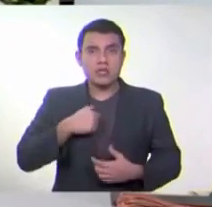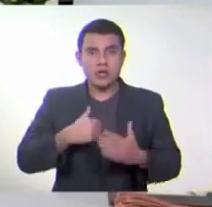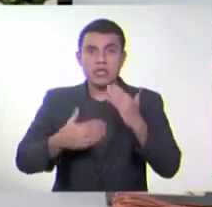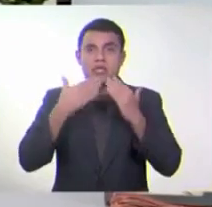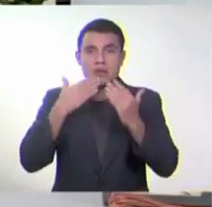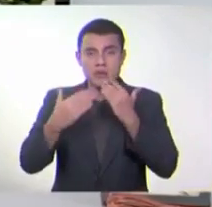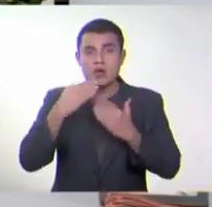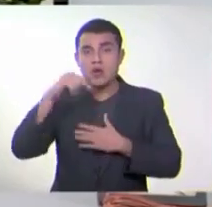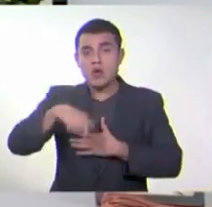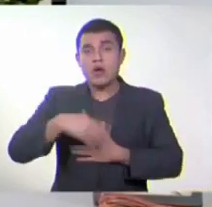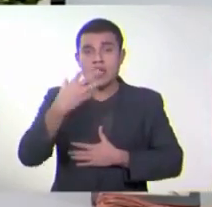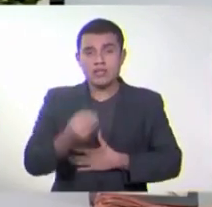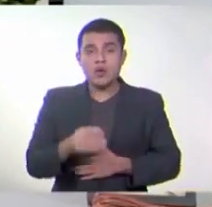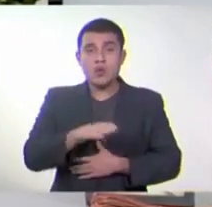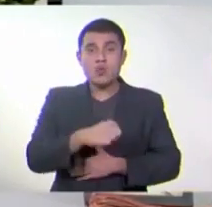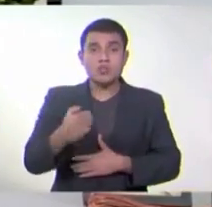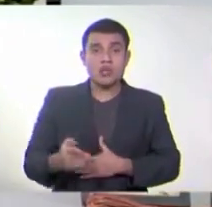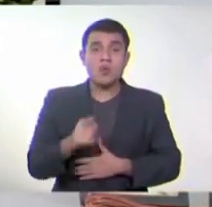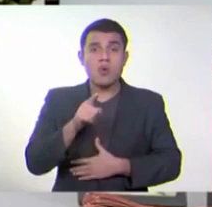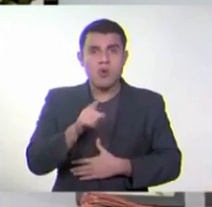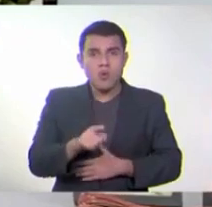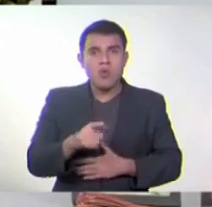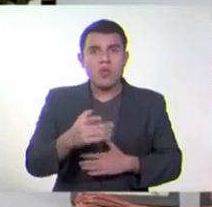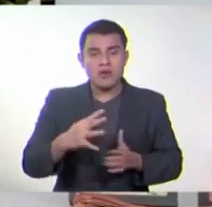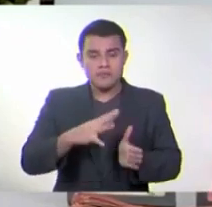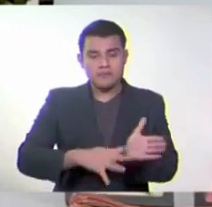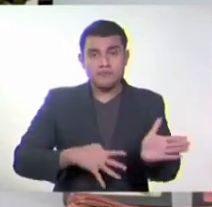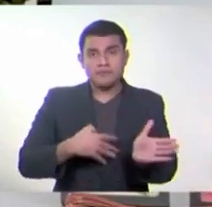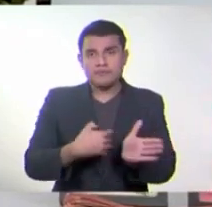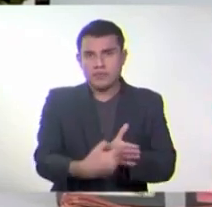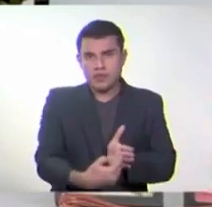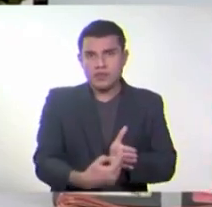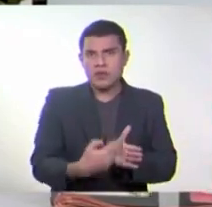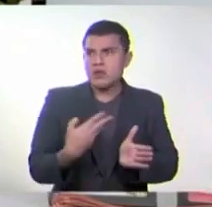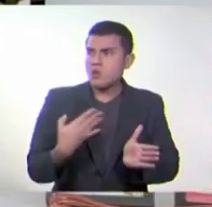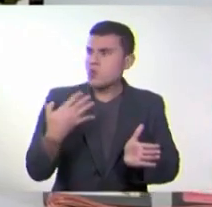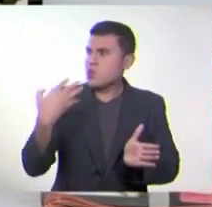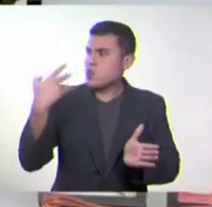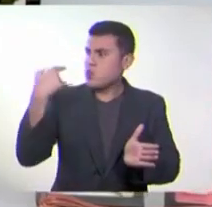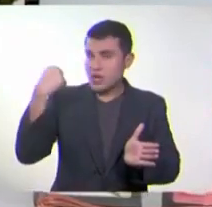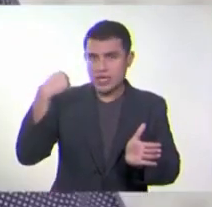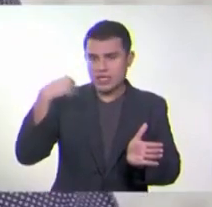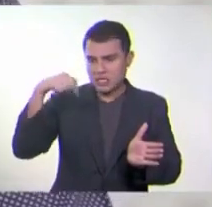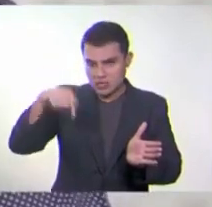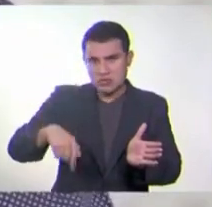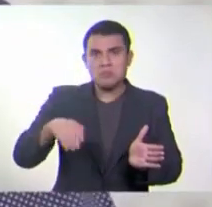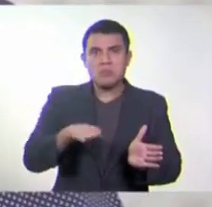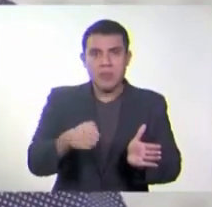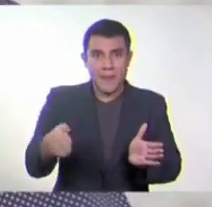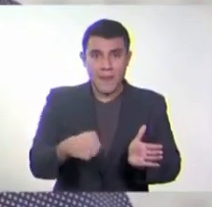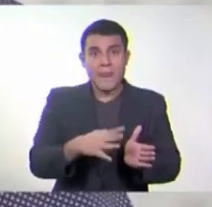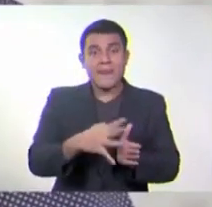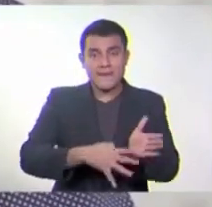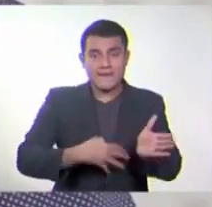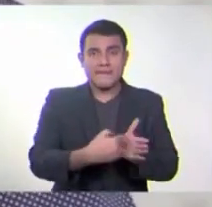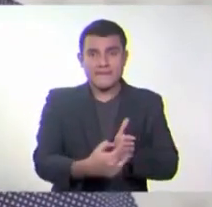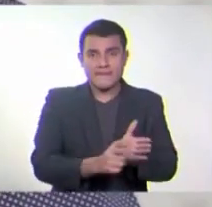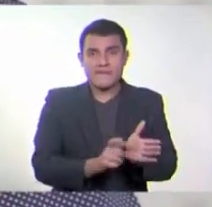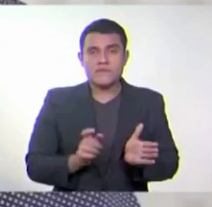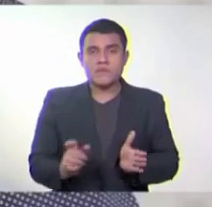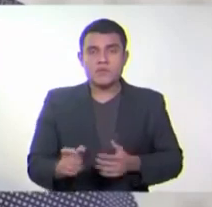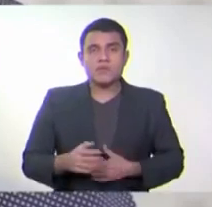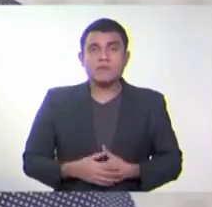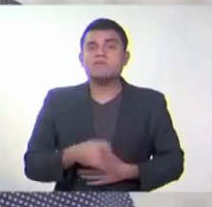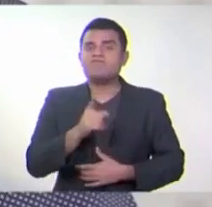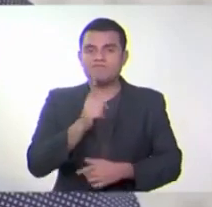en la actualidad utilizamos un instrumento que todavía data de esa época? Es la tabla periódica. Estás